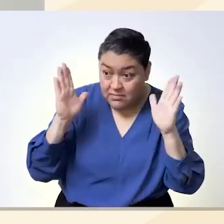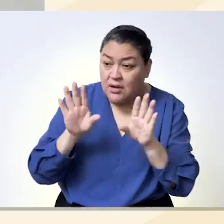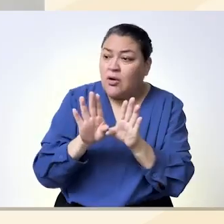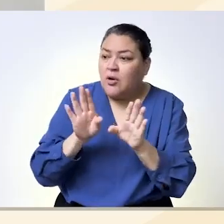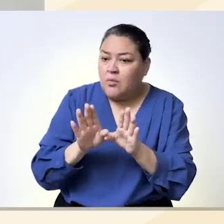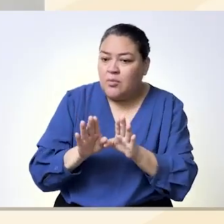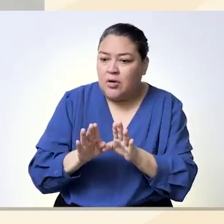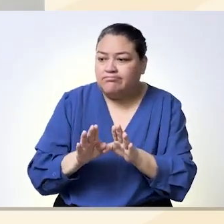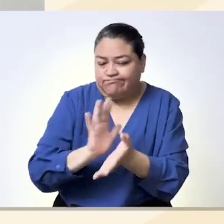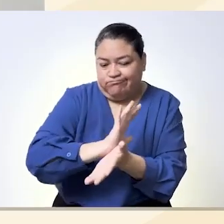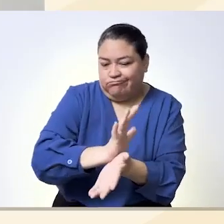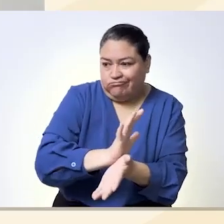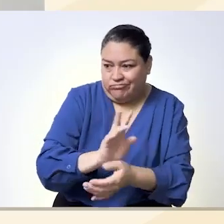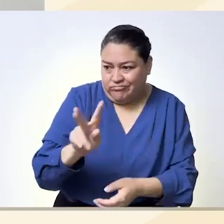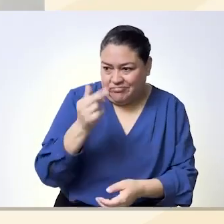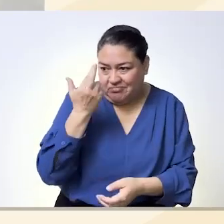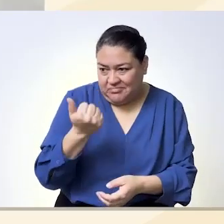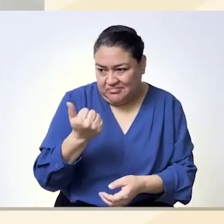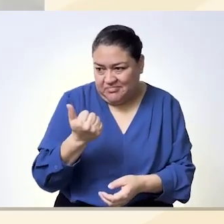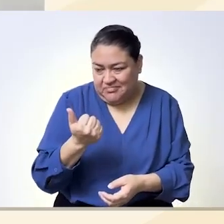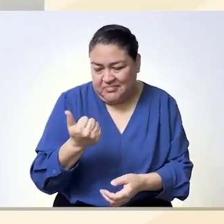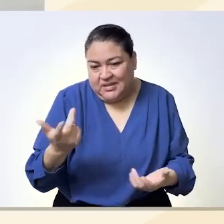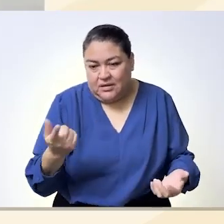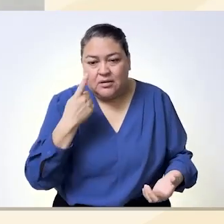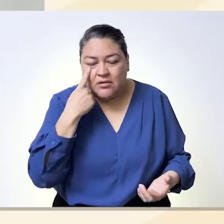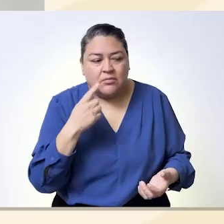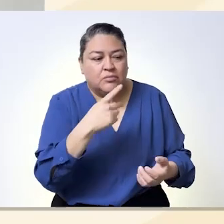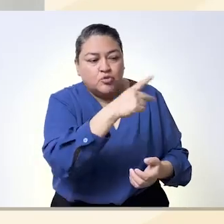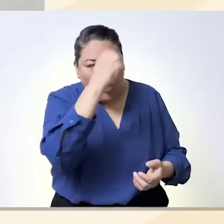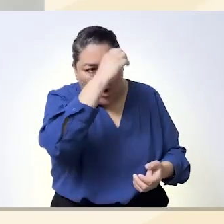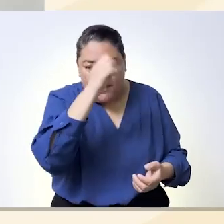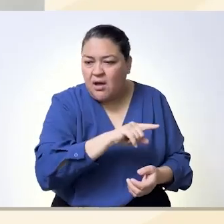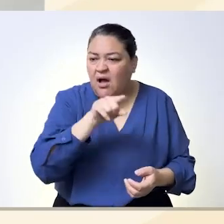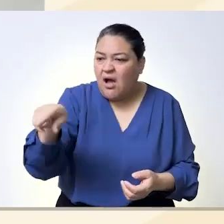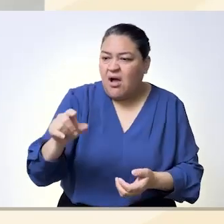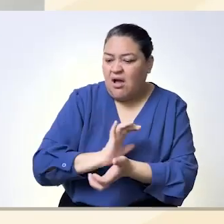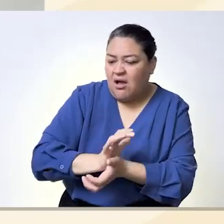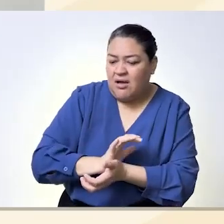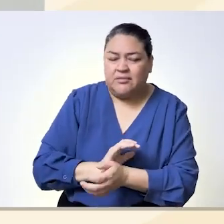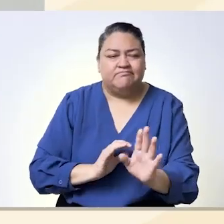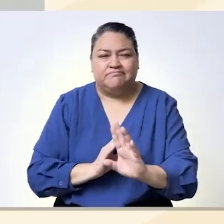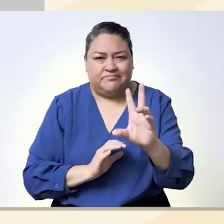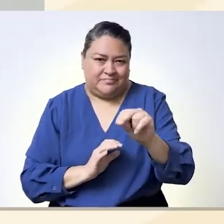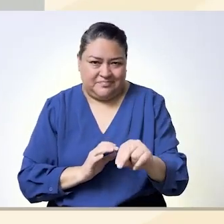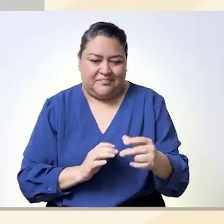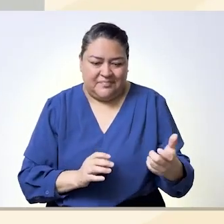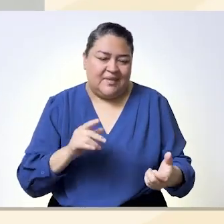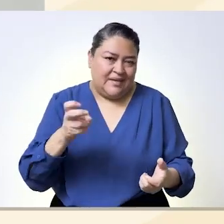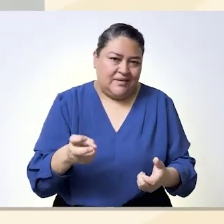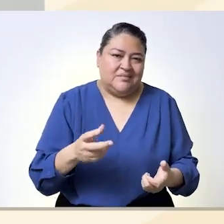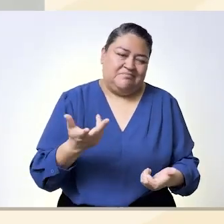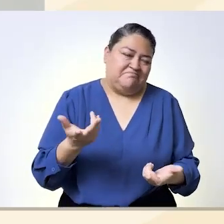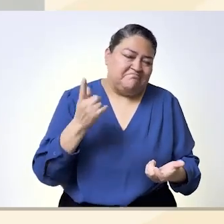se relaciona muchísimo con cómo vemos la discriminación. Si lo vemos nada más como un acto de, es una opinión, es una